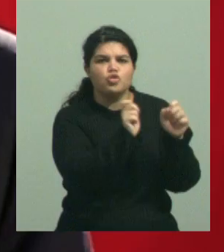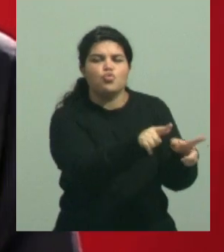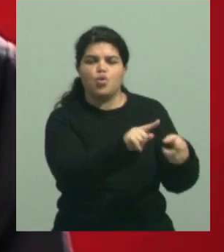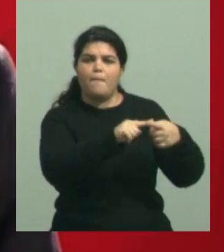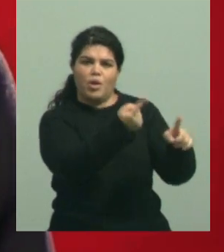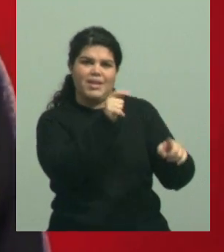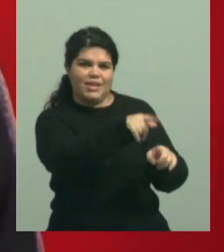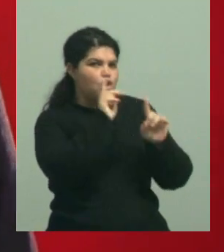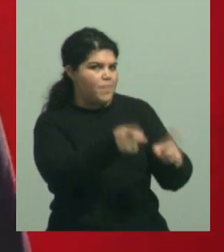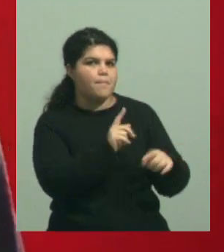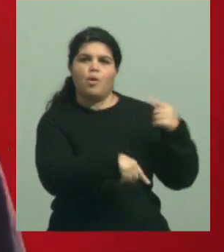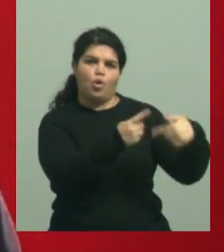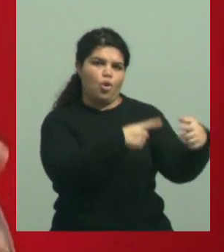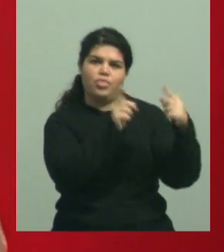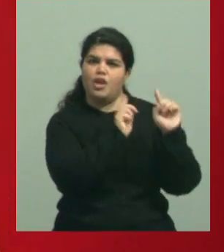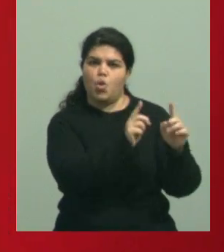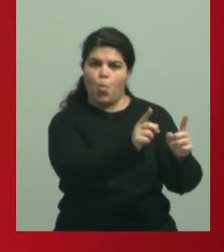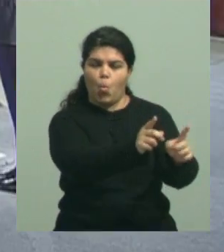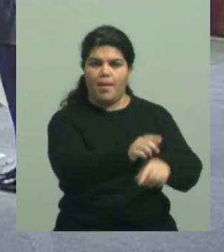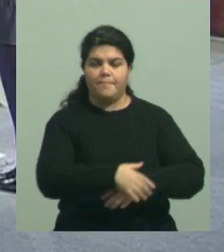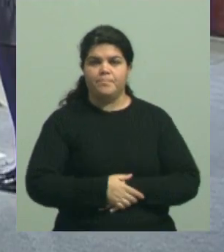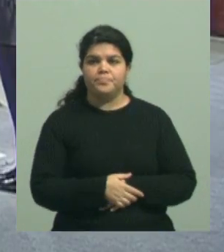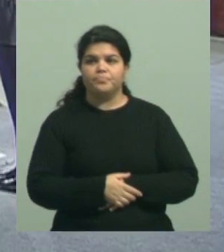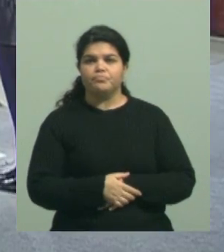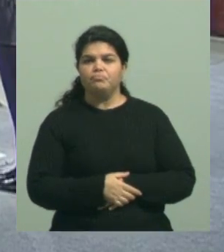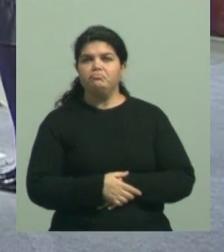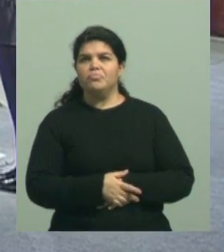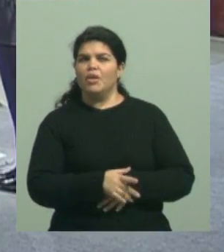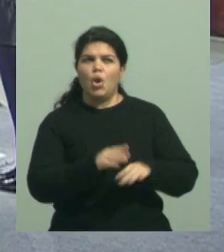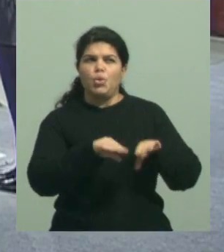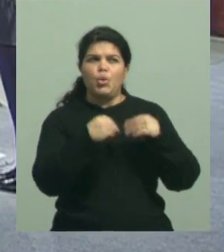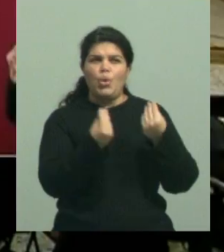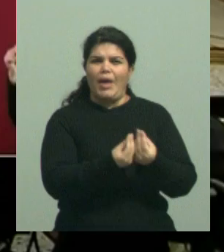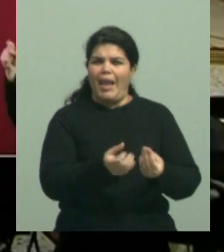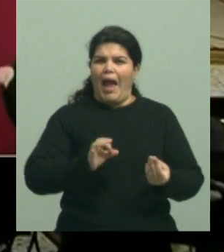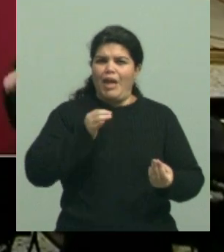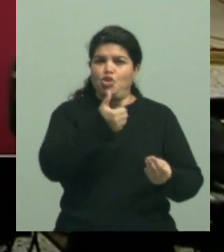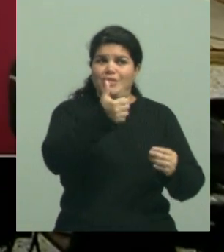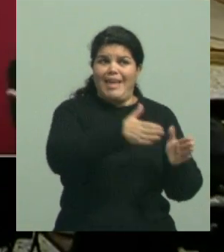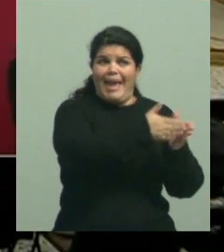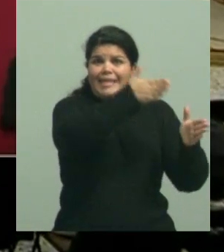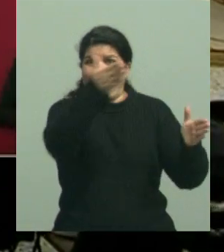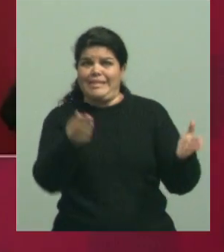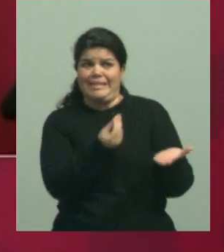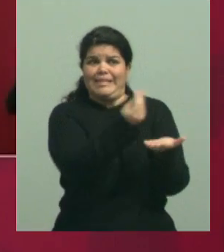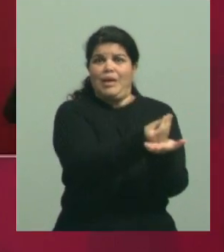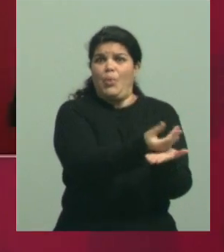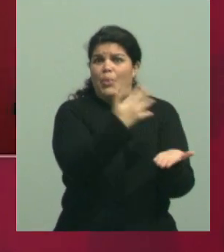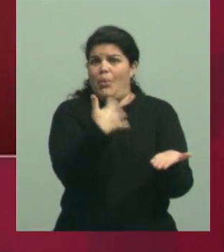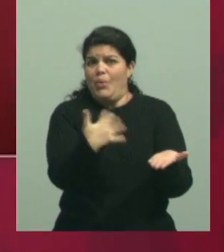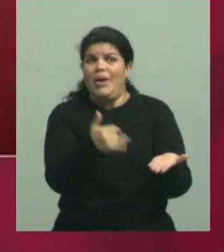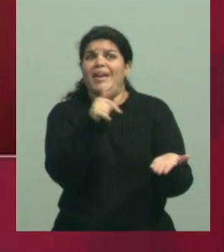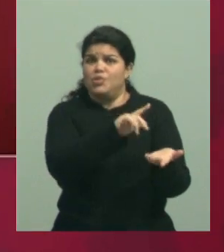gestión, que además lo que te comentaba, el desafío de que sea de 6 años es distinto el universo político en relación